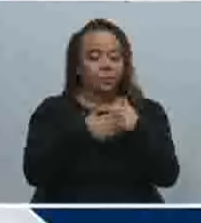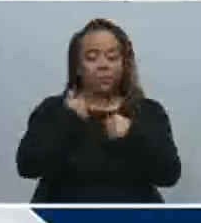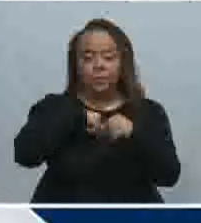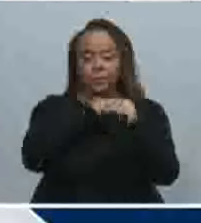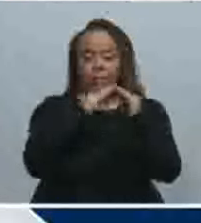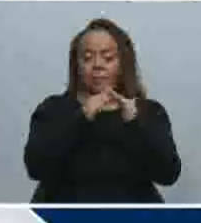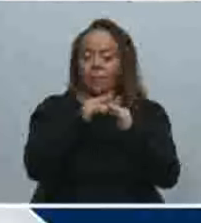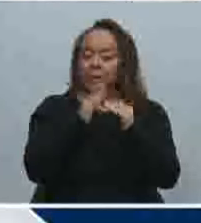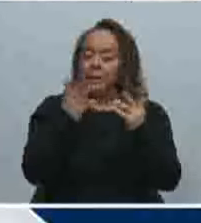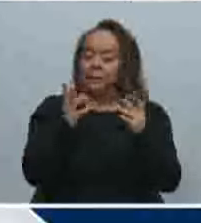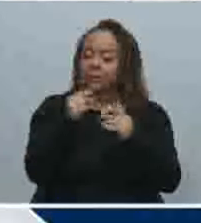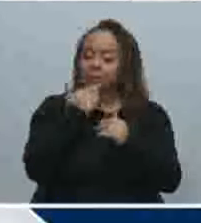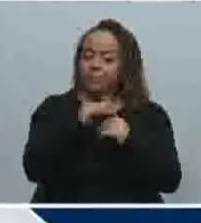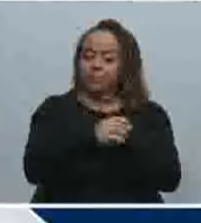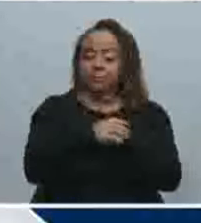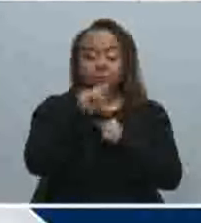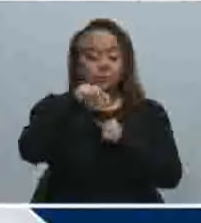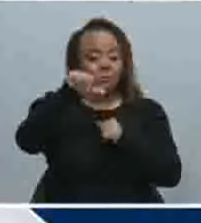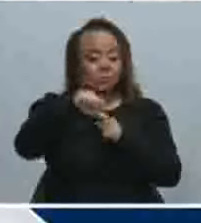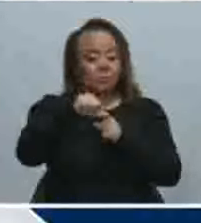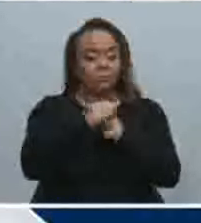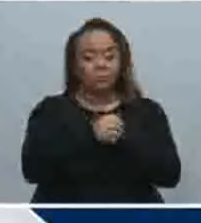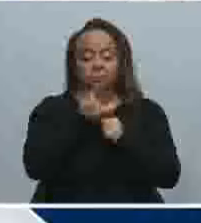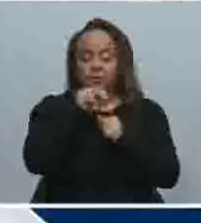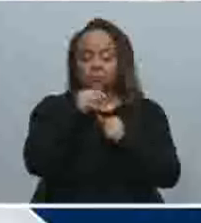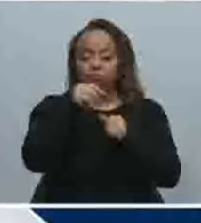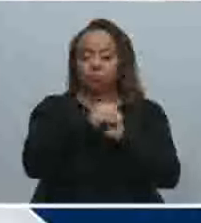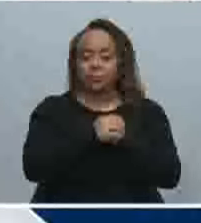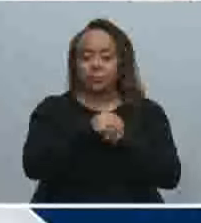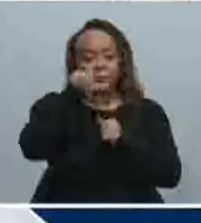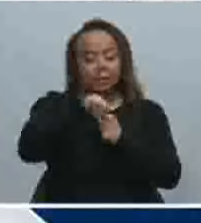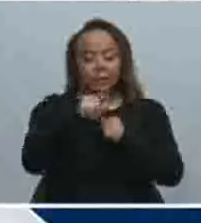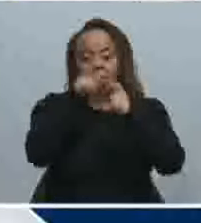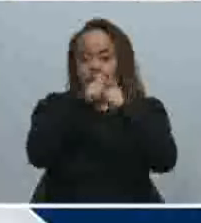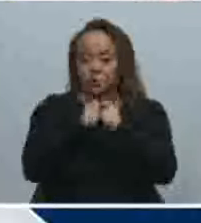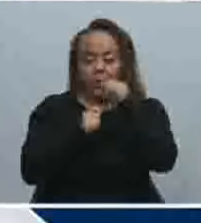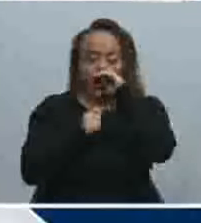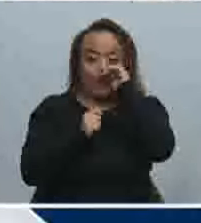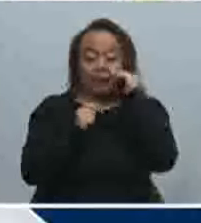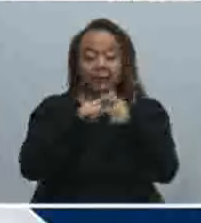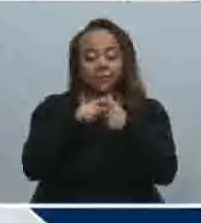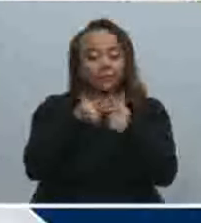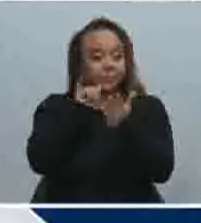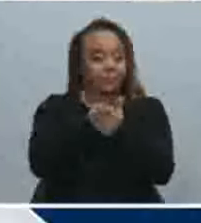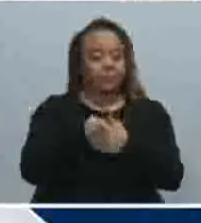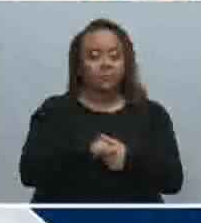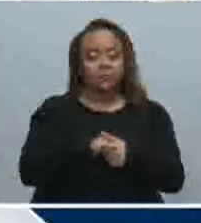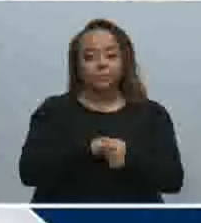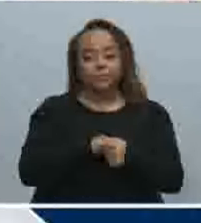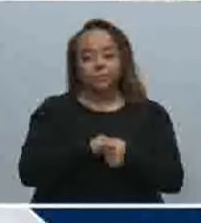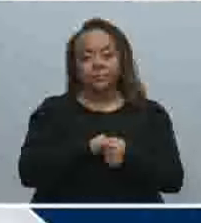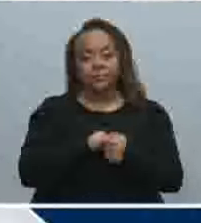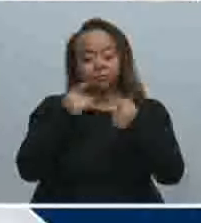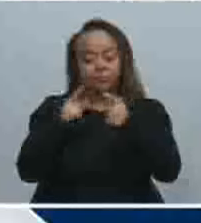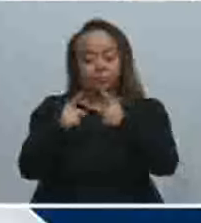está tan mal no perdés no vanas dos derrotas consecutivas sumas un puntito entonces también en esto que se va